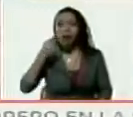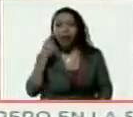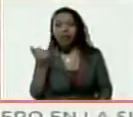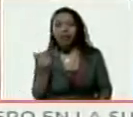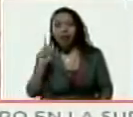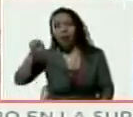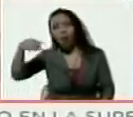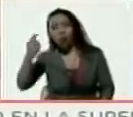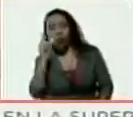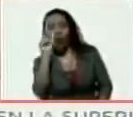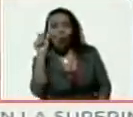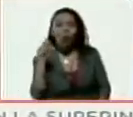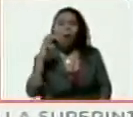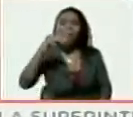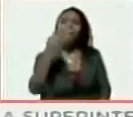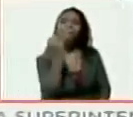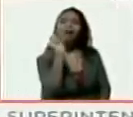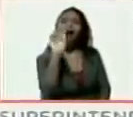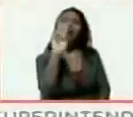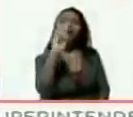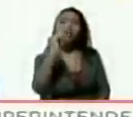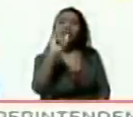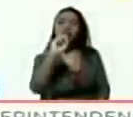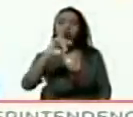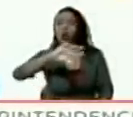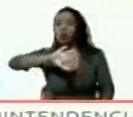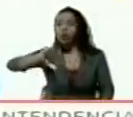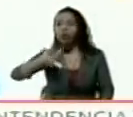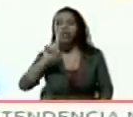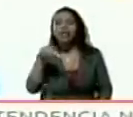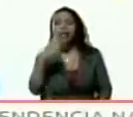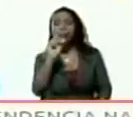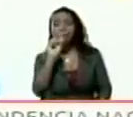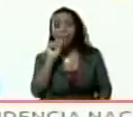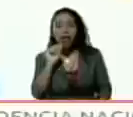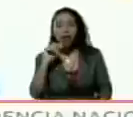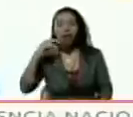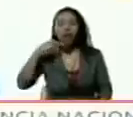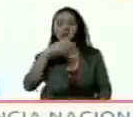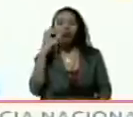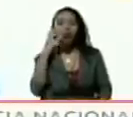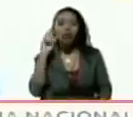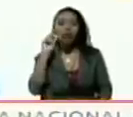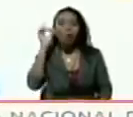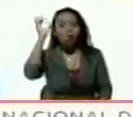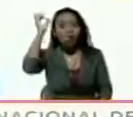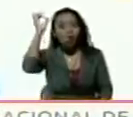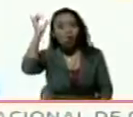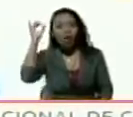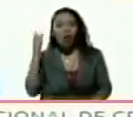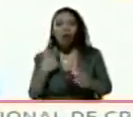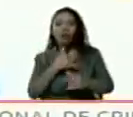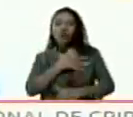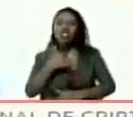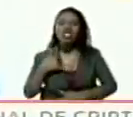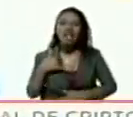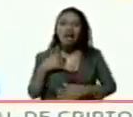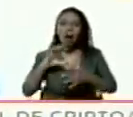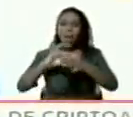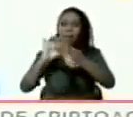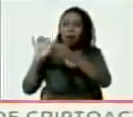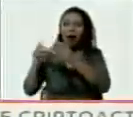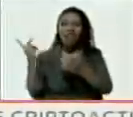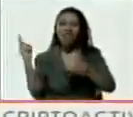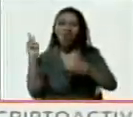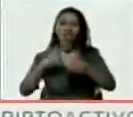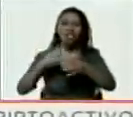Clavier Carone, eso es lo que dice Iván Duque. Otro falso positivo para, llegado el caso, cuando quieran desencadenar la